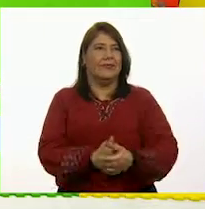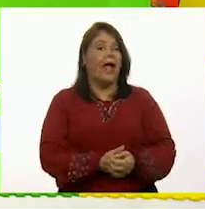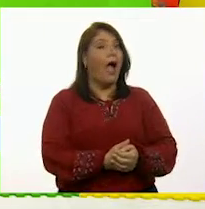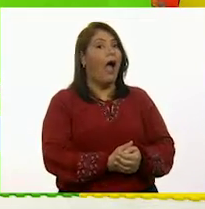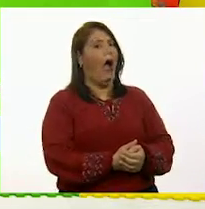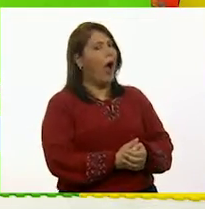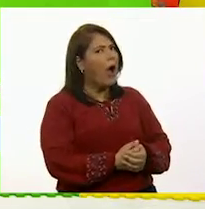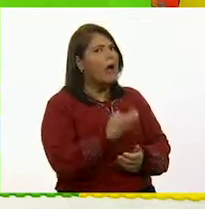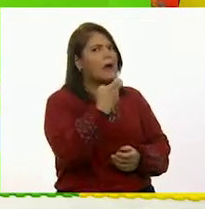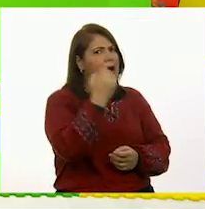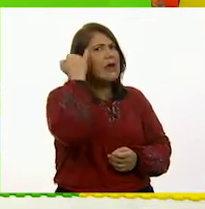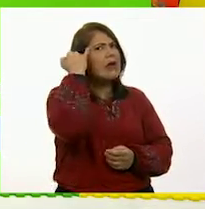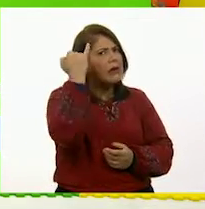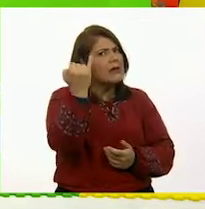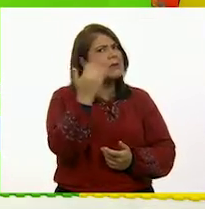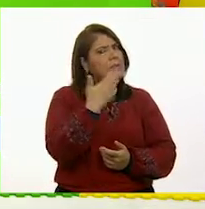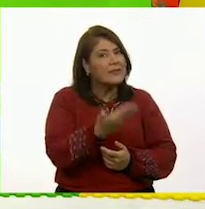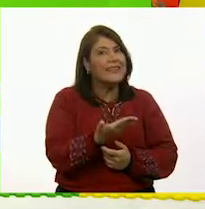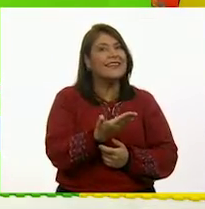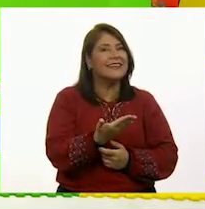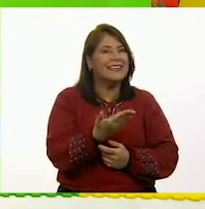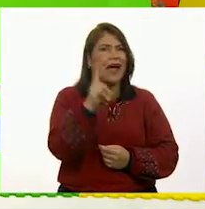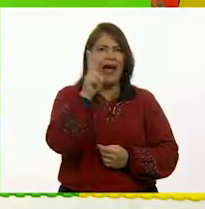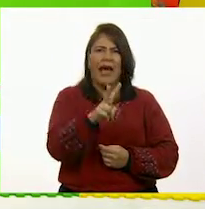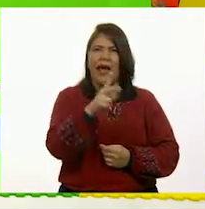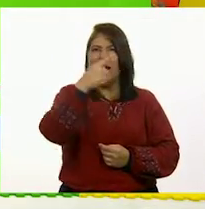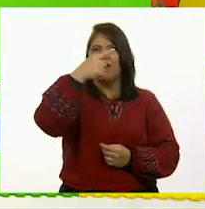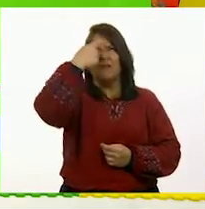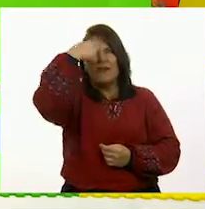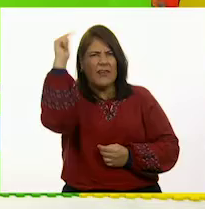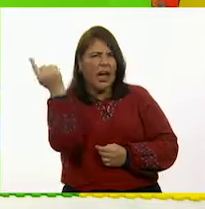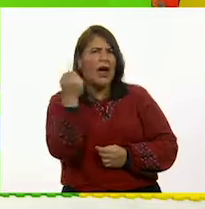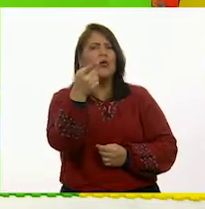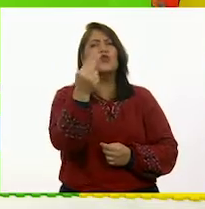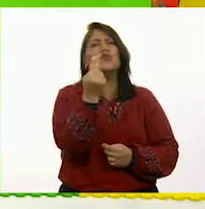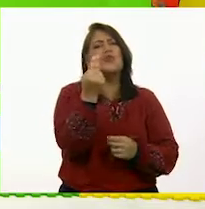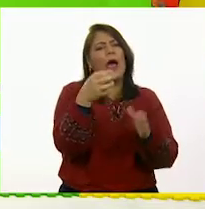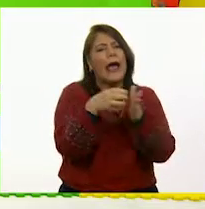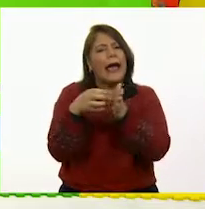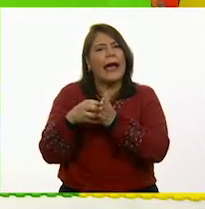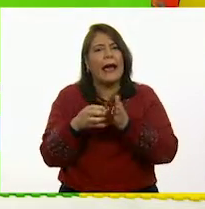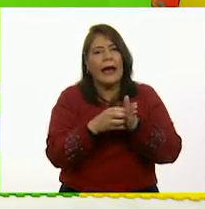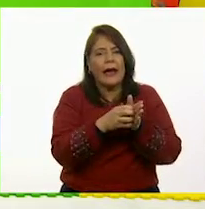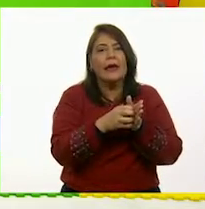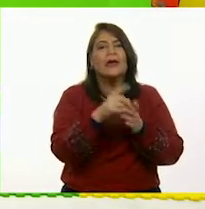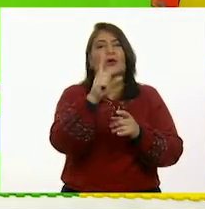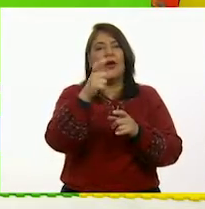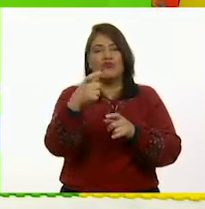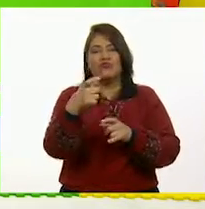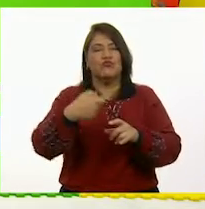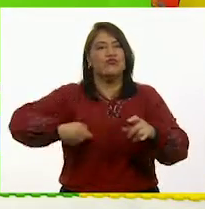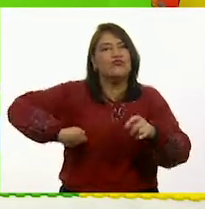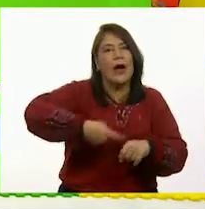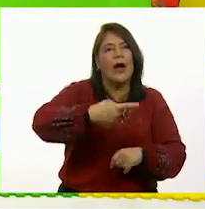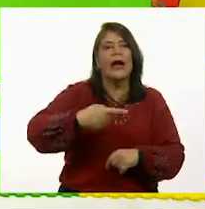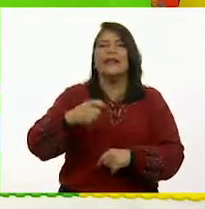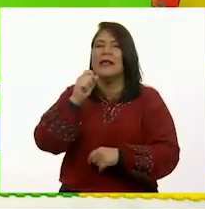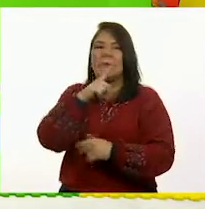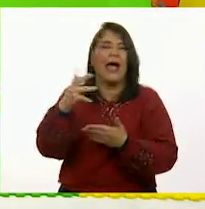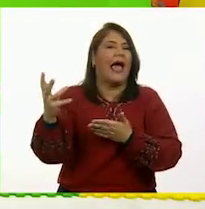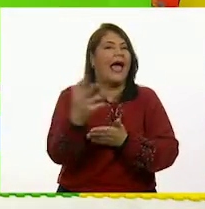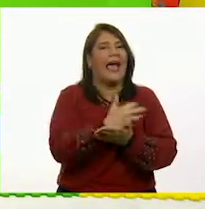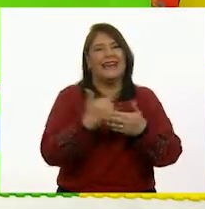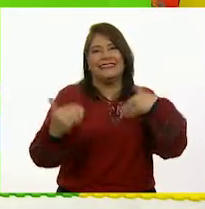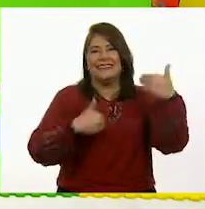gran idea, Ana. Además, ya vieron que está muy sencillo. Solo necesitan cajas y una tapa. Y eso sí, muchas ganas de